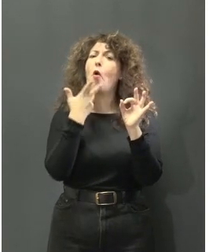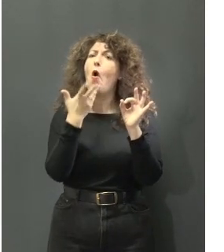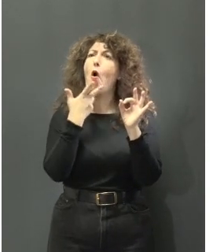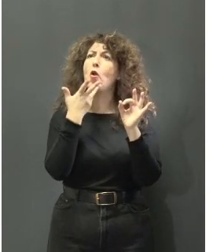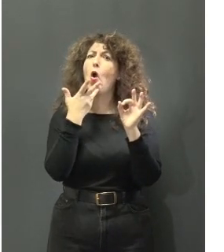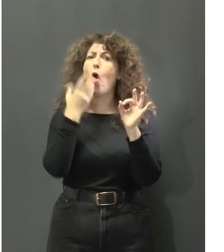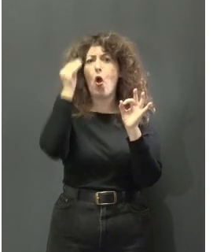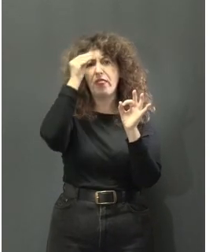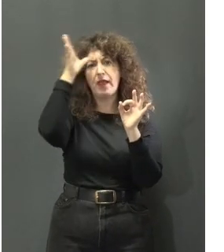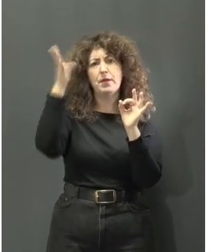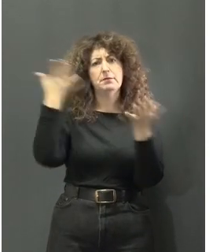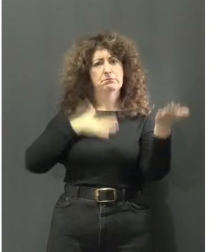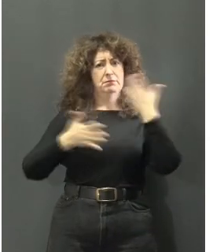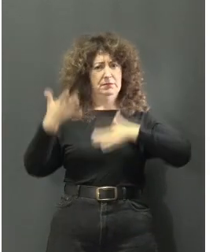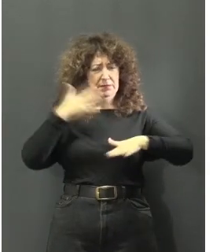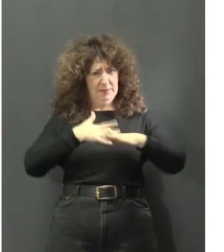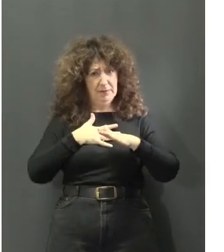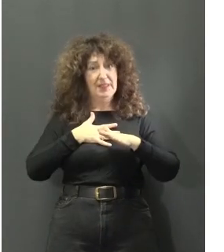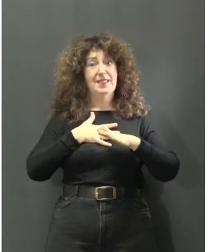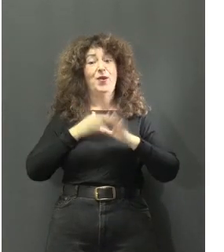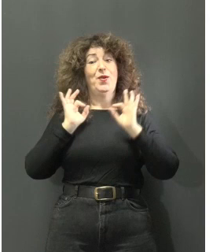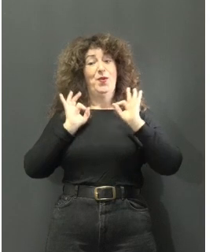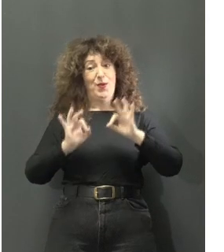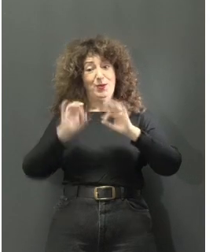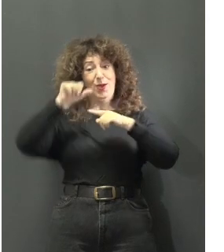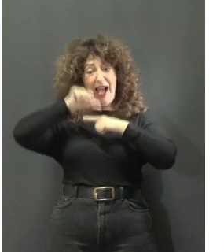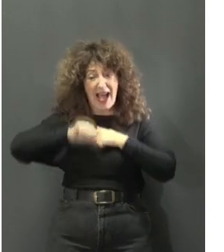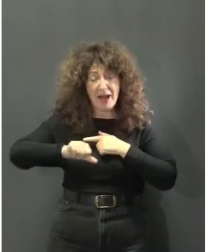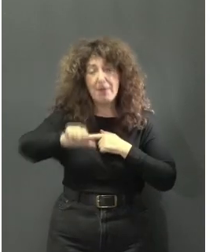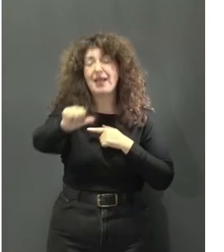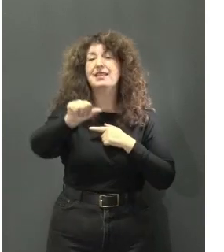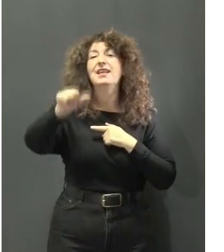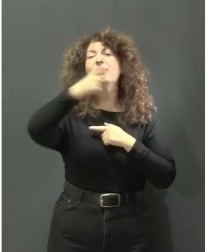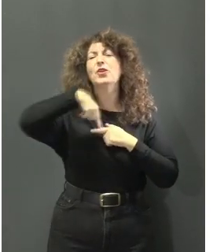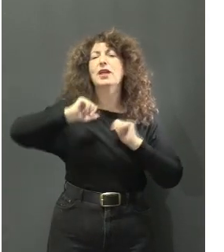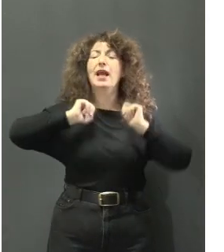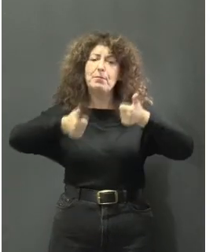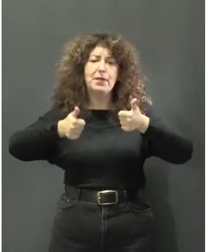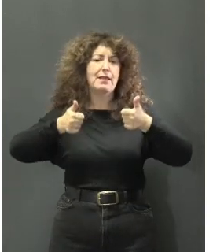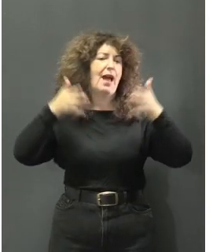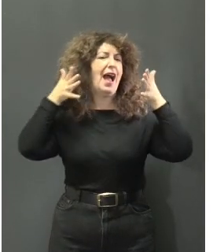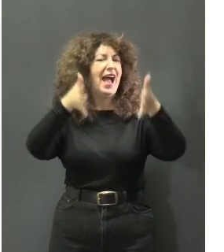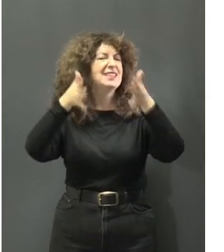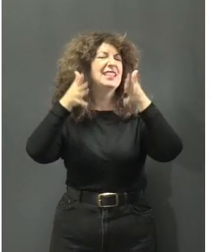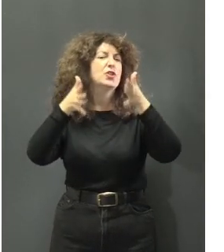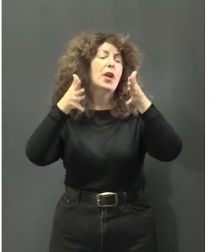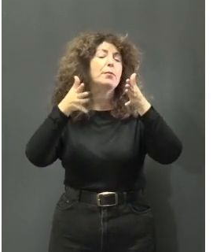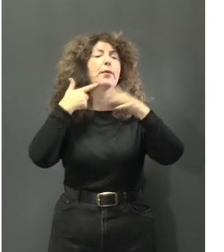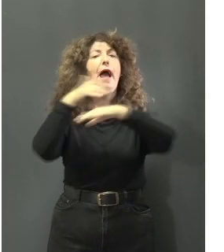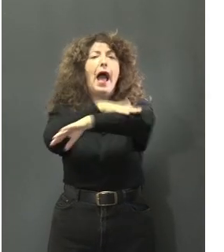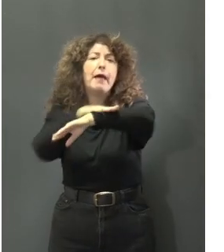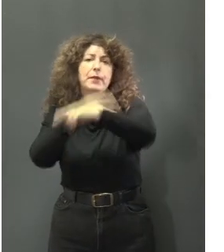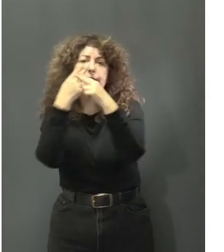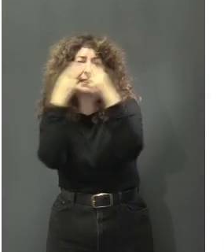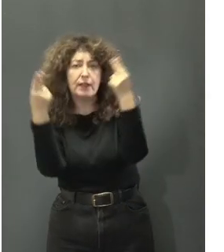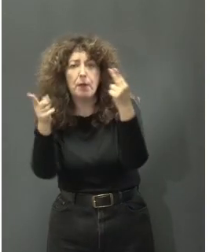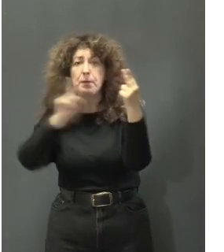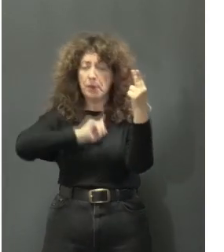y a partir de ahí iniciamos un asesoramiento en accesibilidad cognitiva a otras administraciones